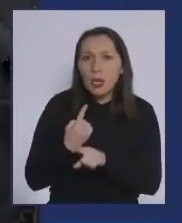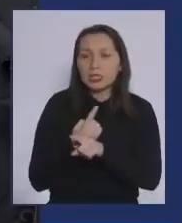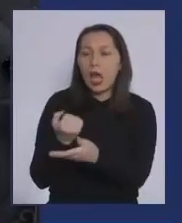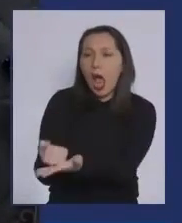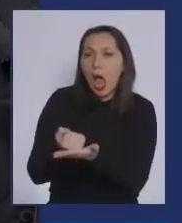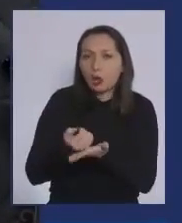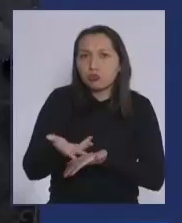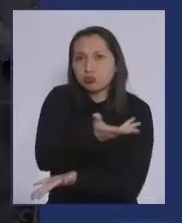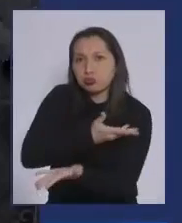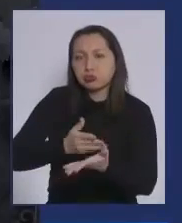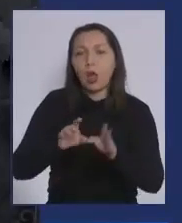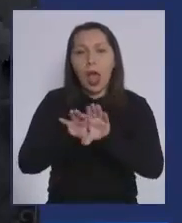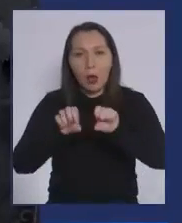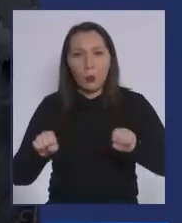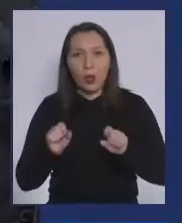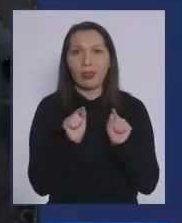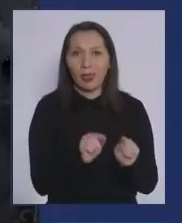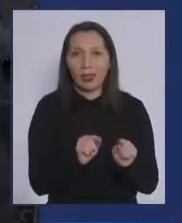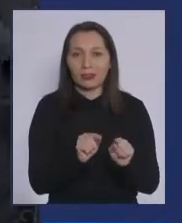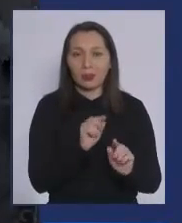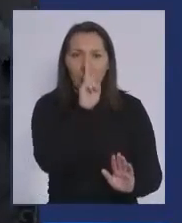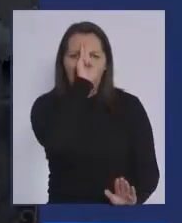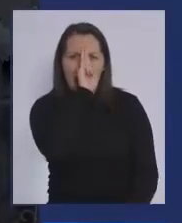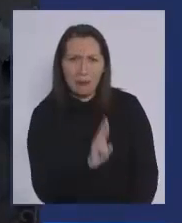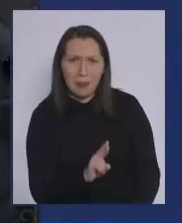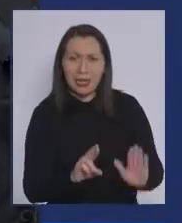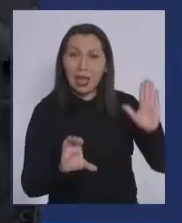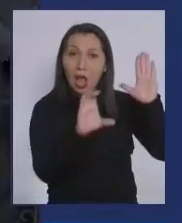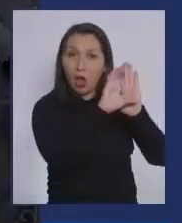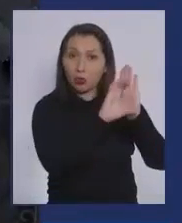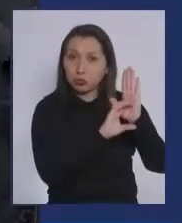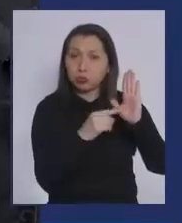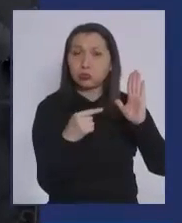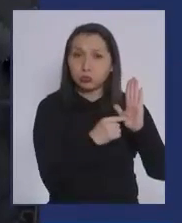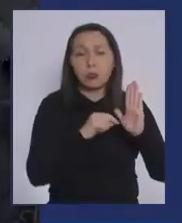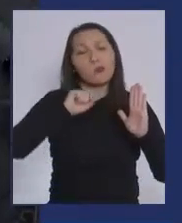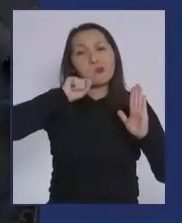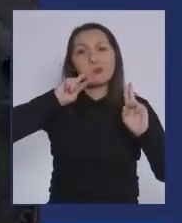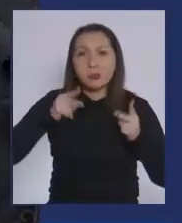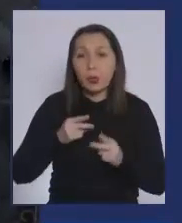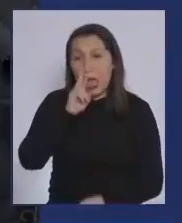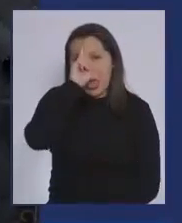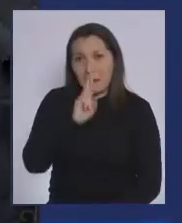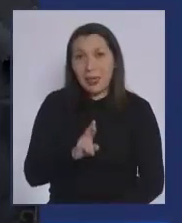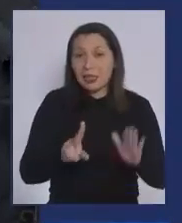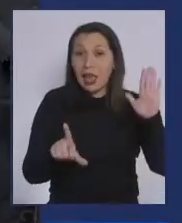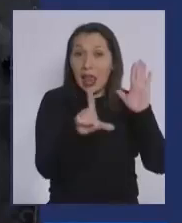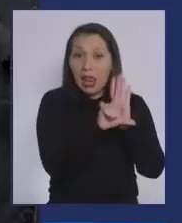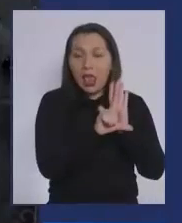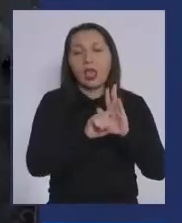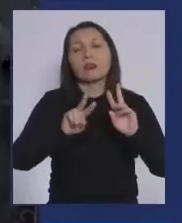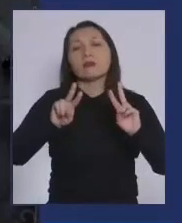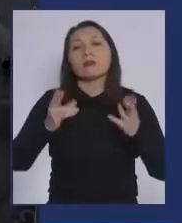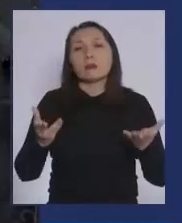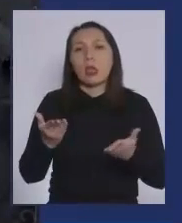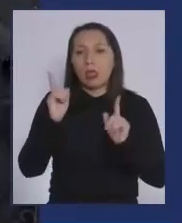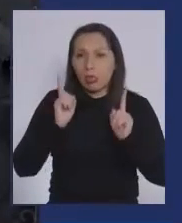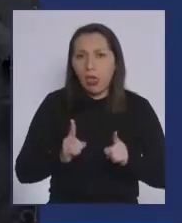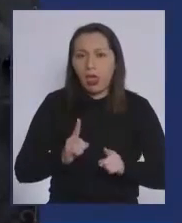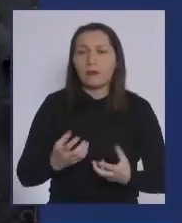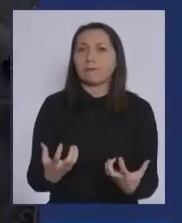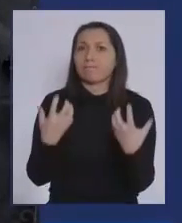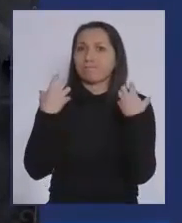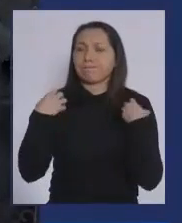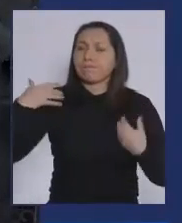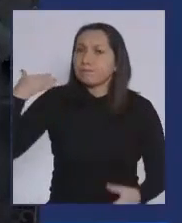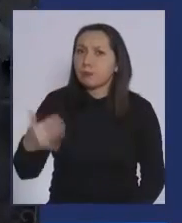colaboración y los acuerdos respetar la constitución y respetar las leyes constituye una exigencia fundamental